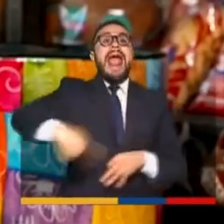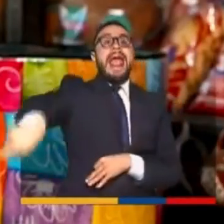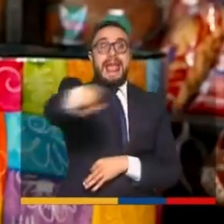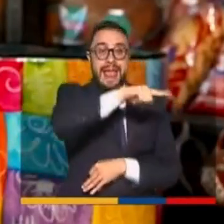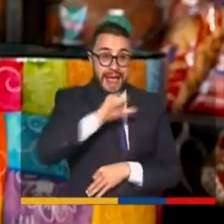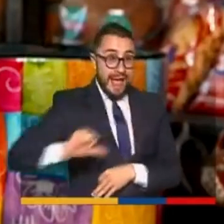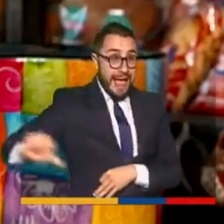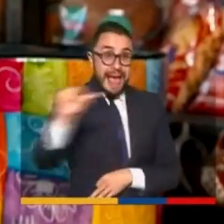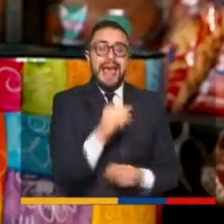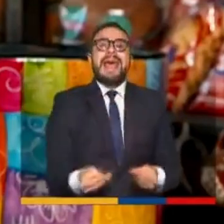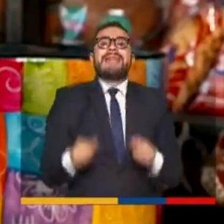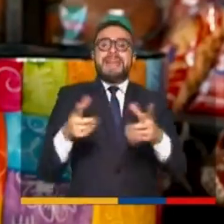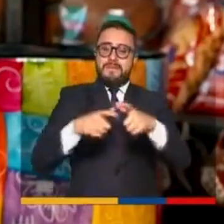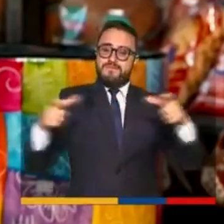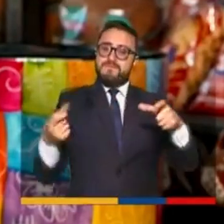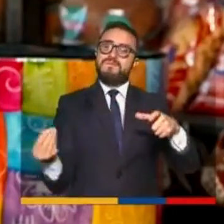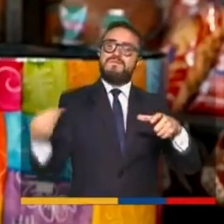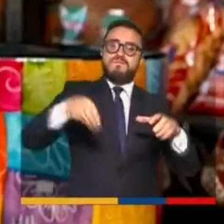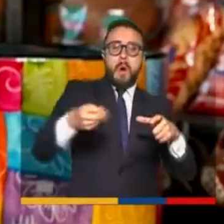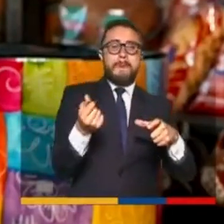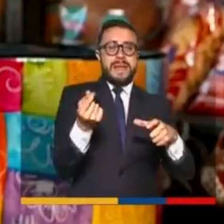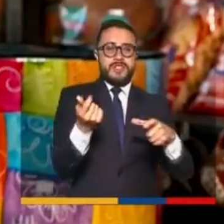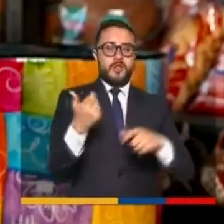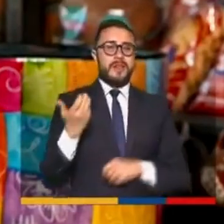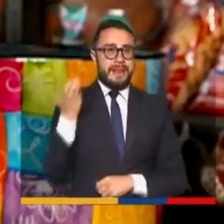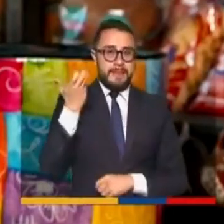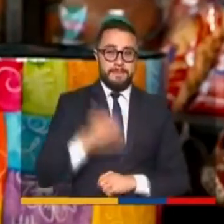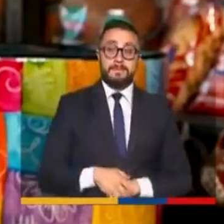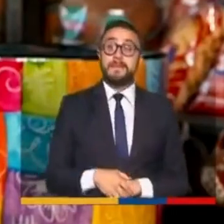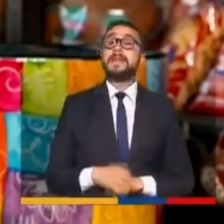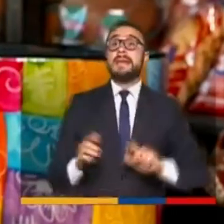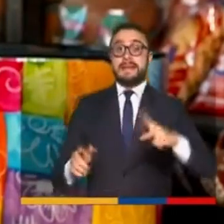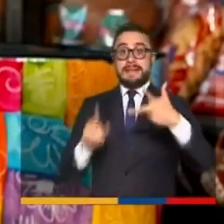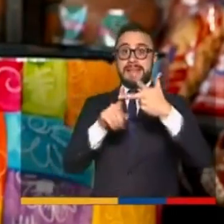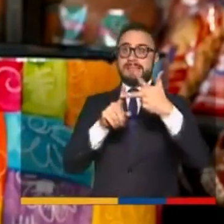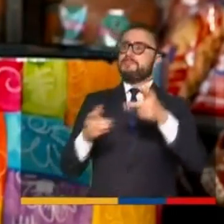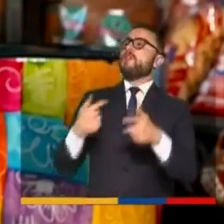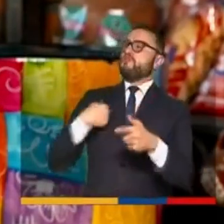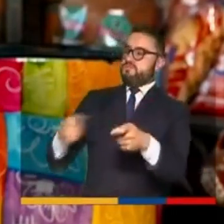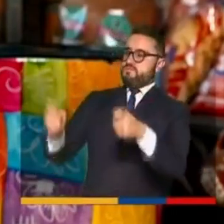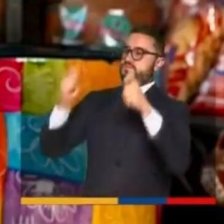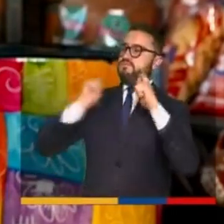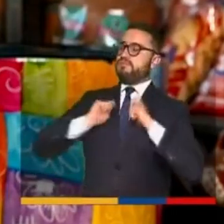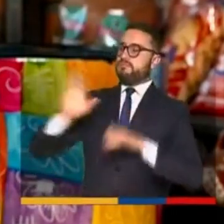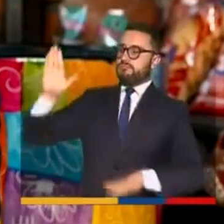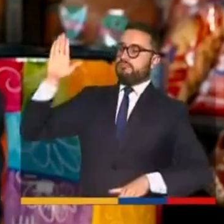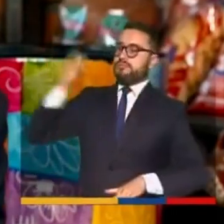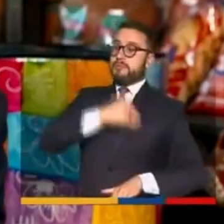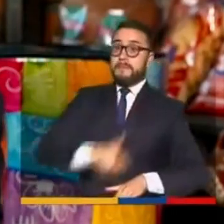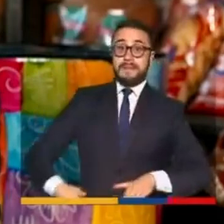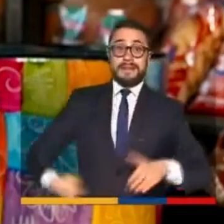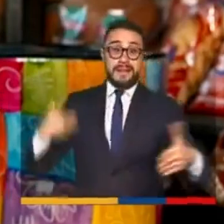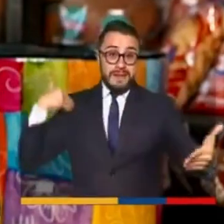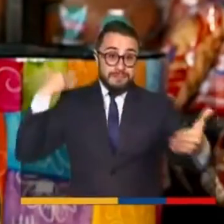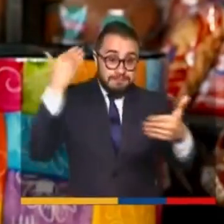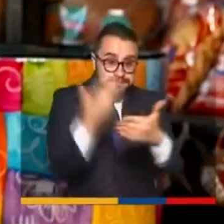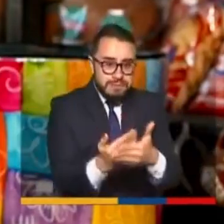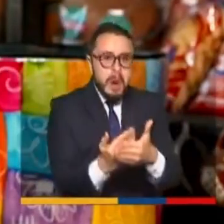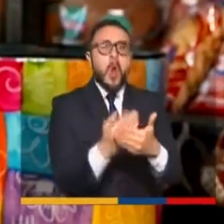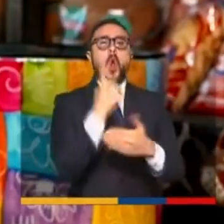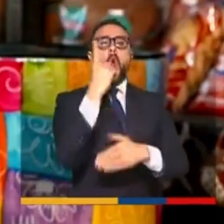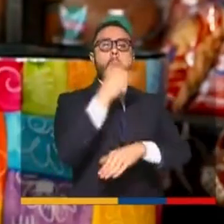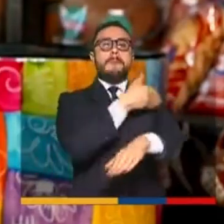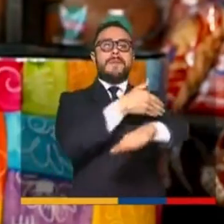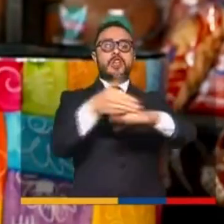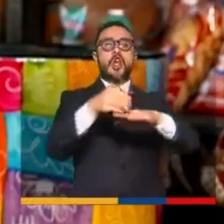3. En términos de empleo, hemos creado, desde que me posesioné, más de 1.032.000